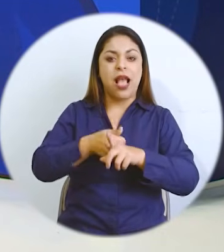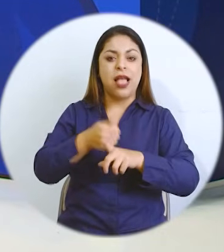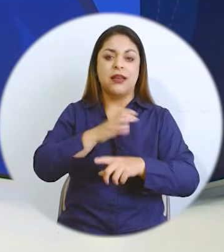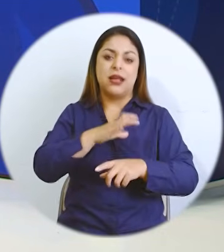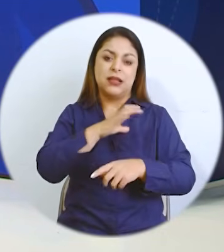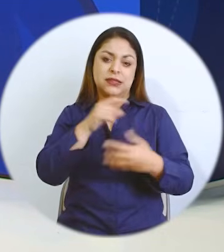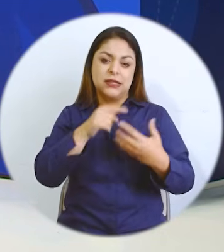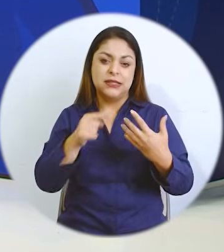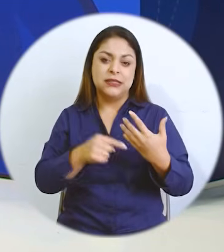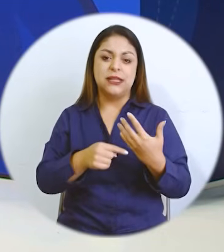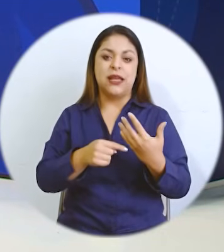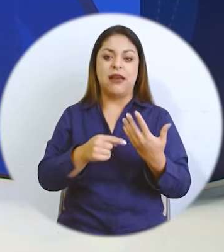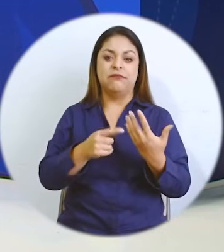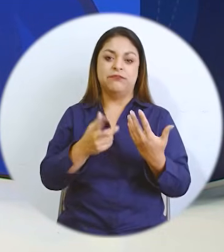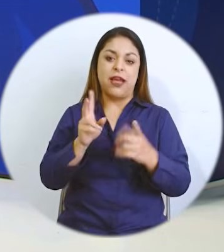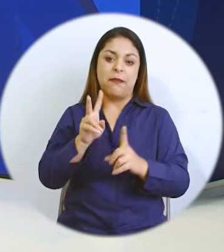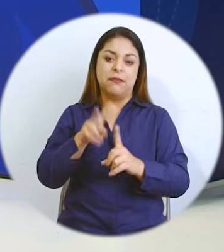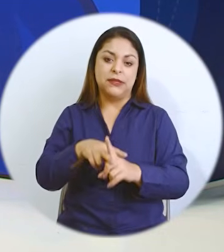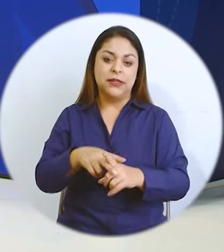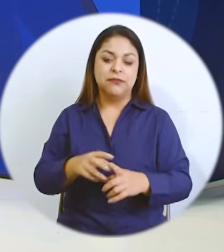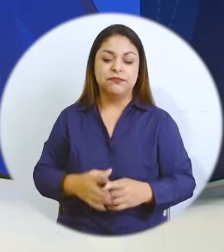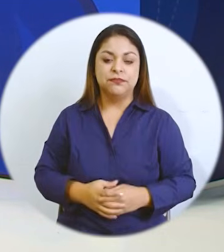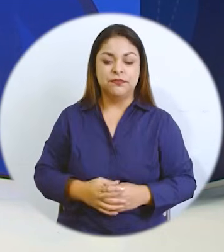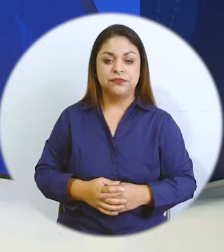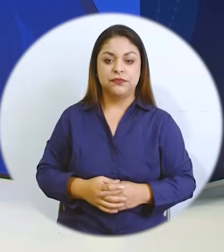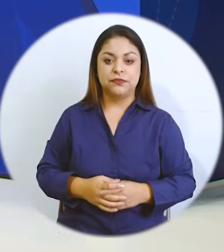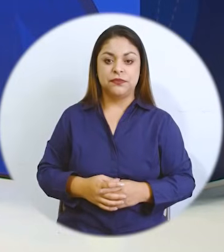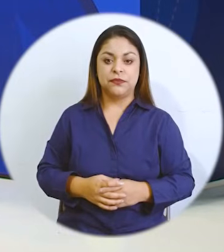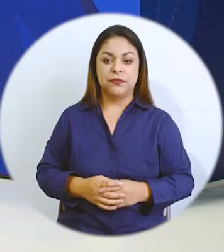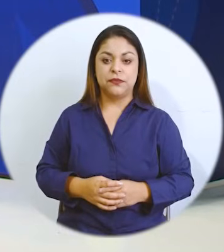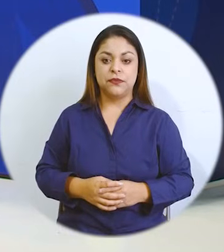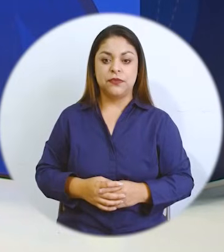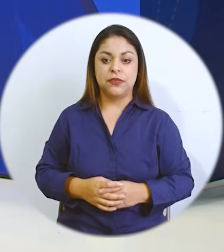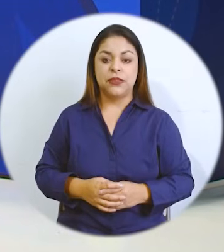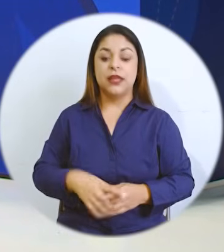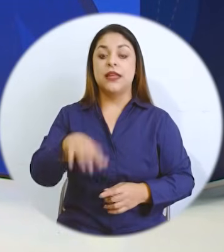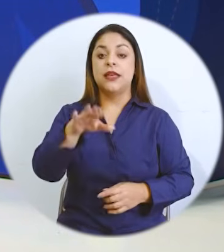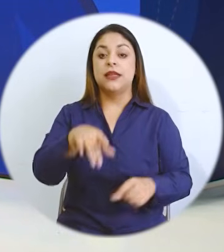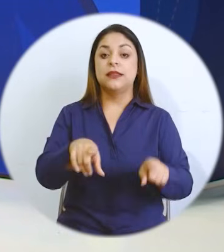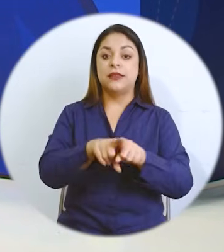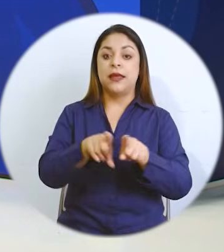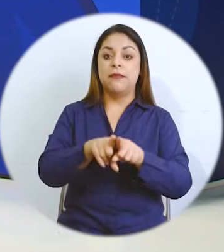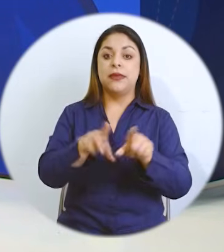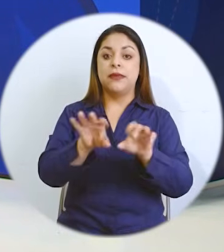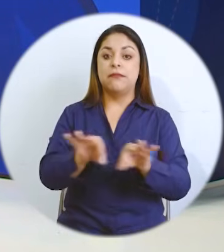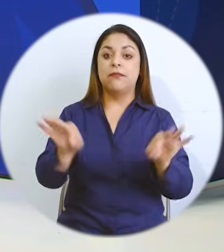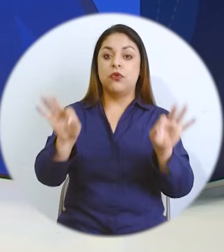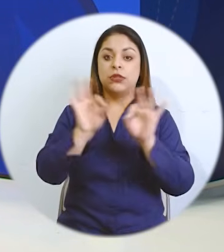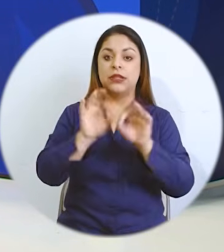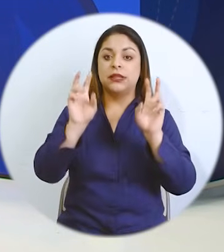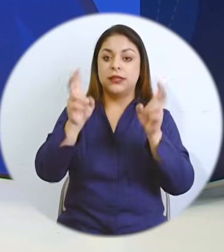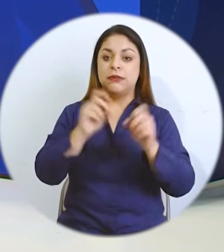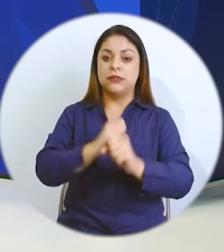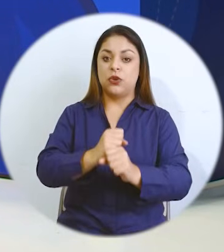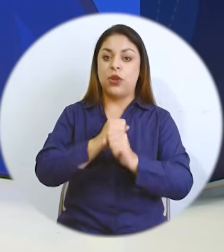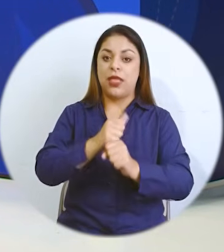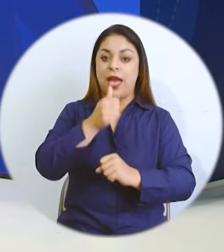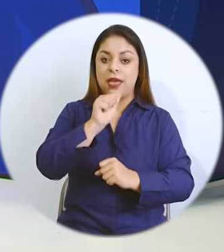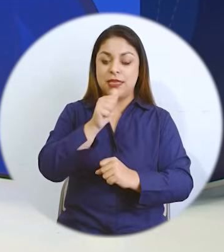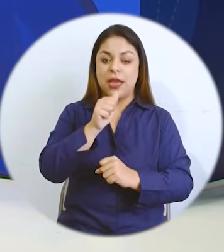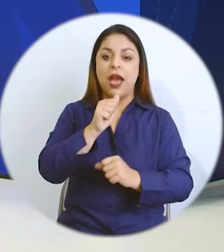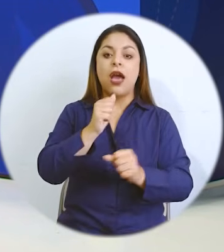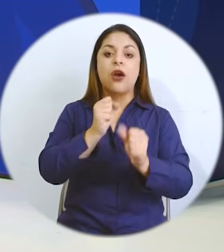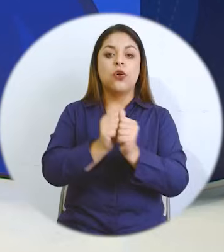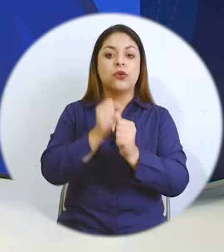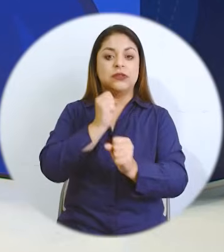depender de cada característica intrínseca de donde se va a aplicar eventualmente. Tal vez también es importante, digamos, con esto